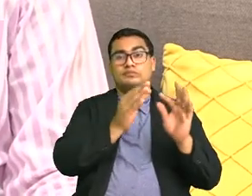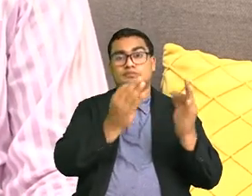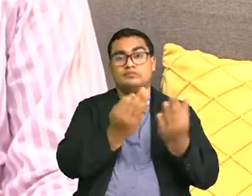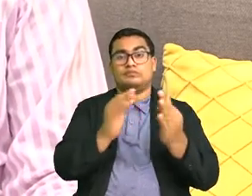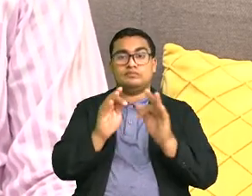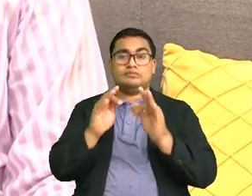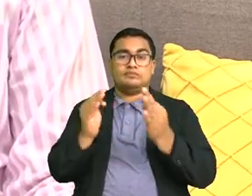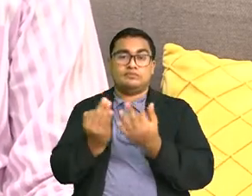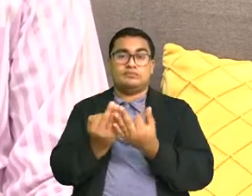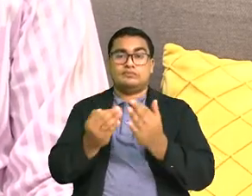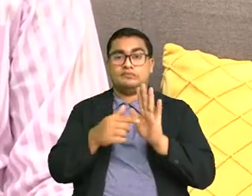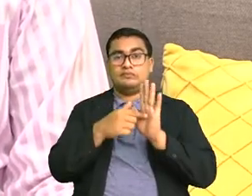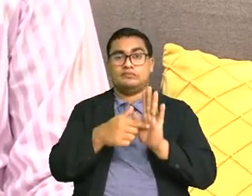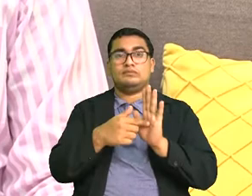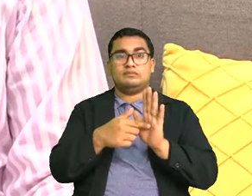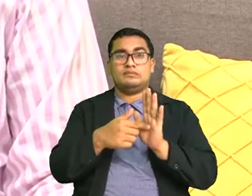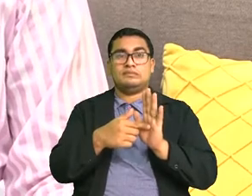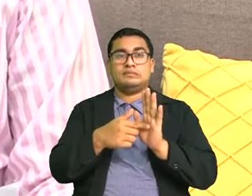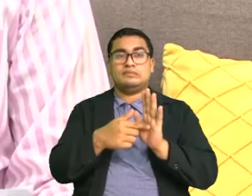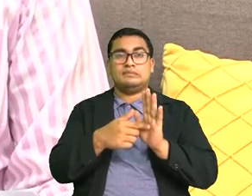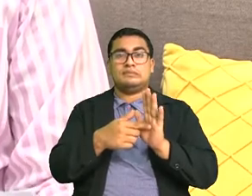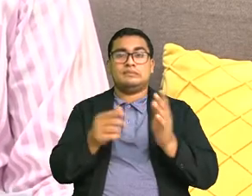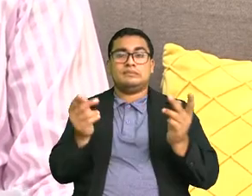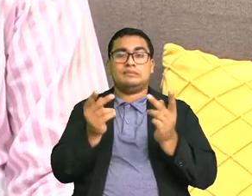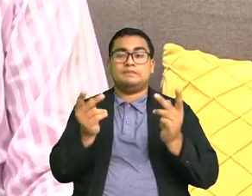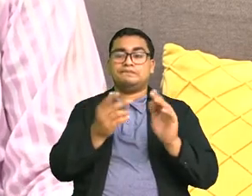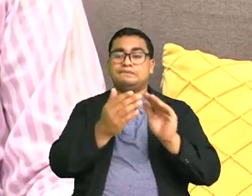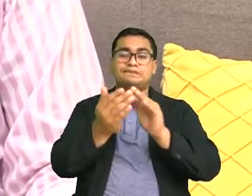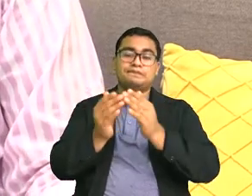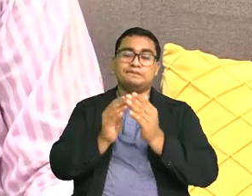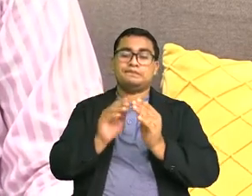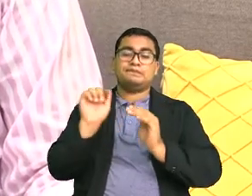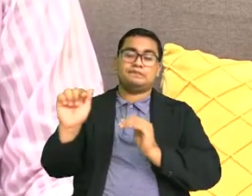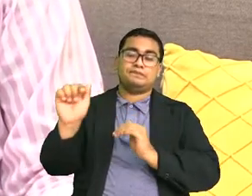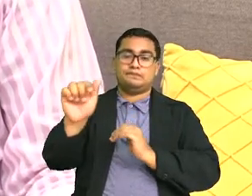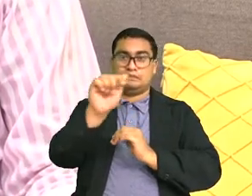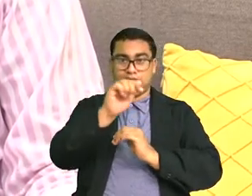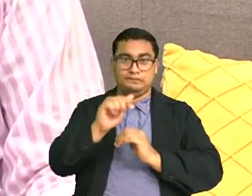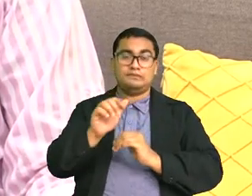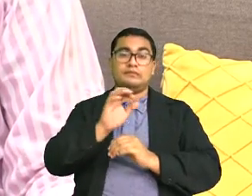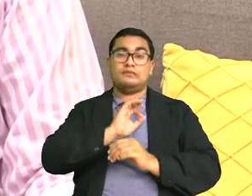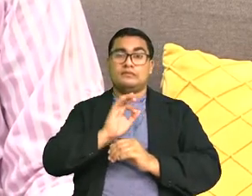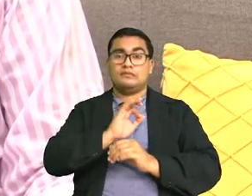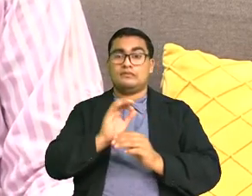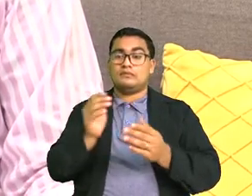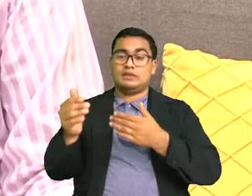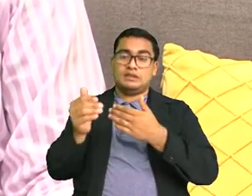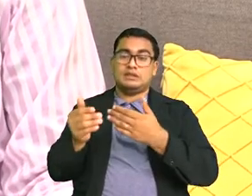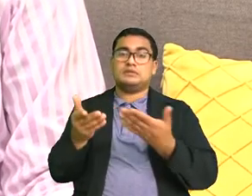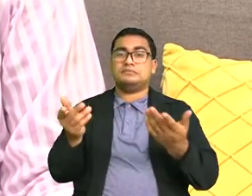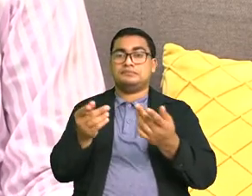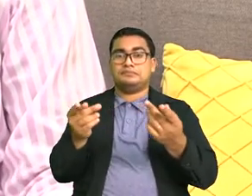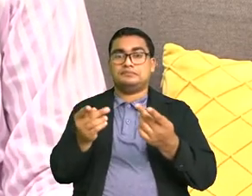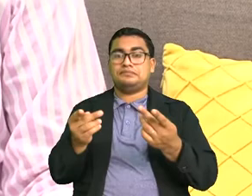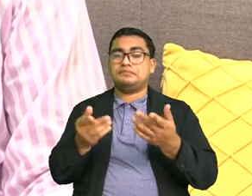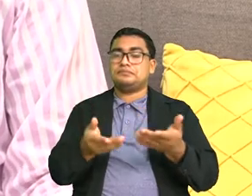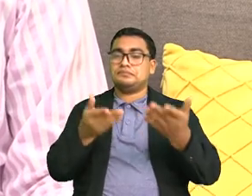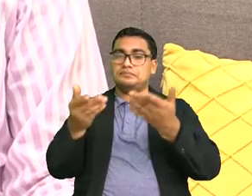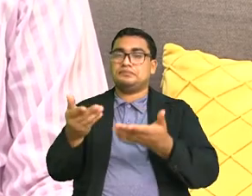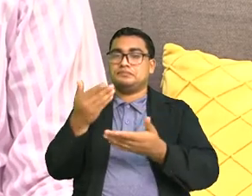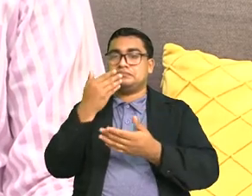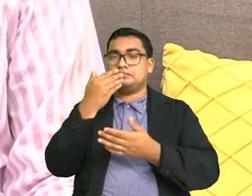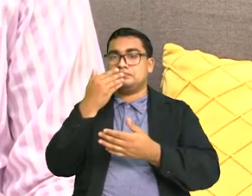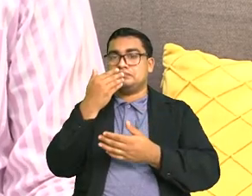por ejemplo que están a los alrededores en comunidades aledañas a esta finca se deben beneficiar de manera directa de